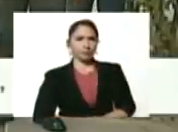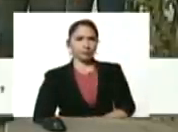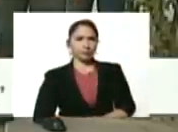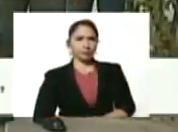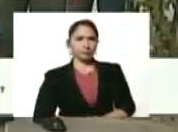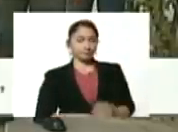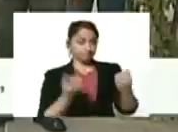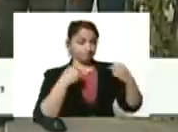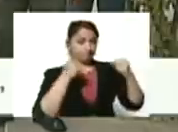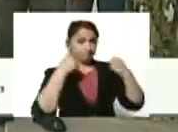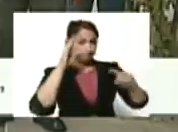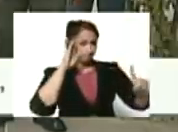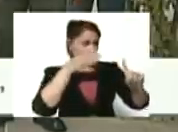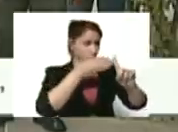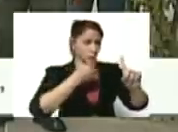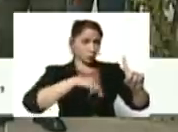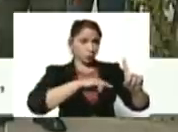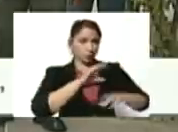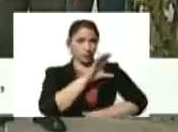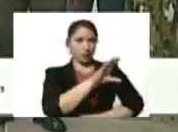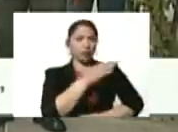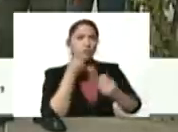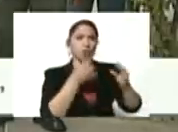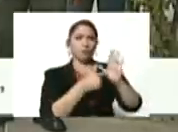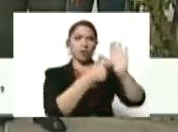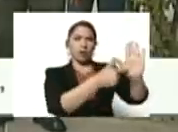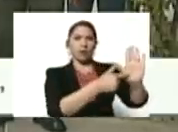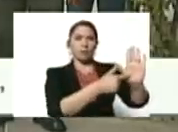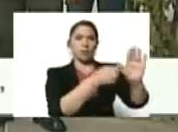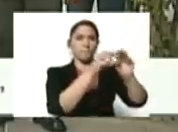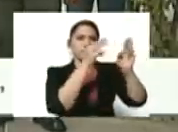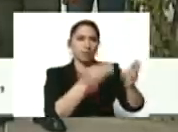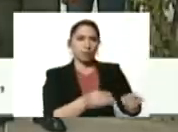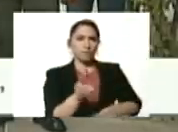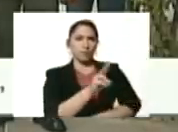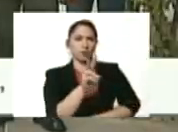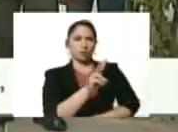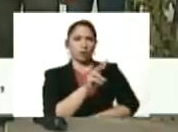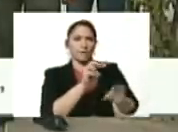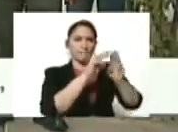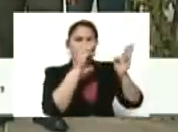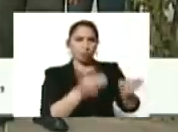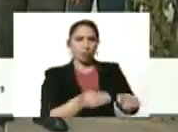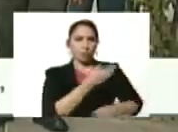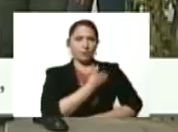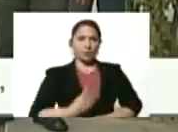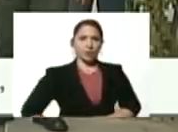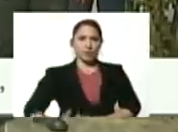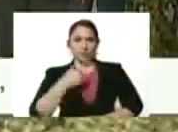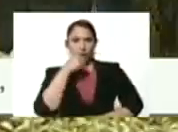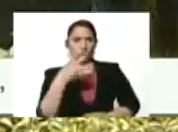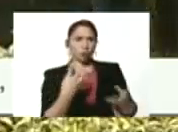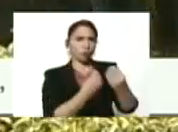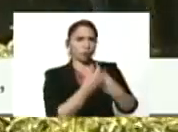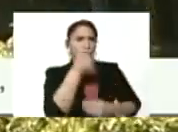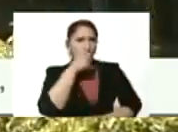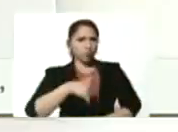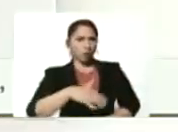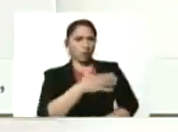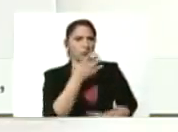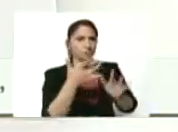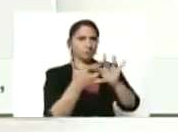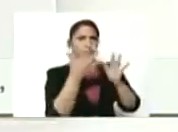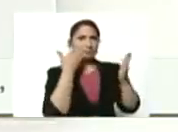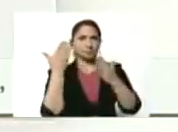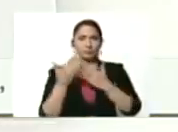práctica en nuestro país. Como ejemplo, pues el método venezolano, el método del presidente Nicolás Maduro con su pueblo. Adelante,